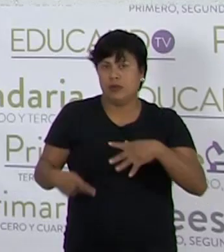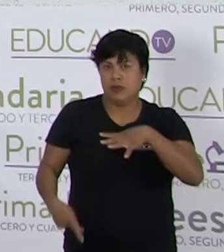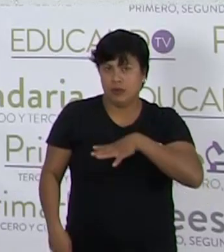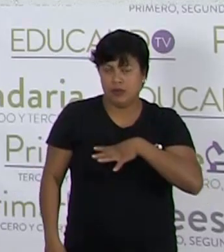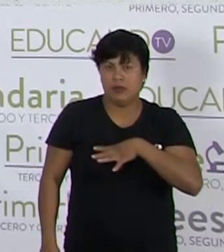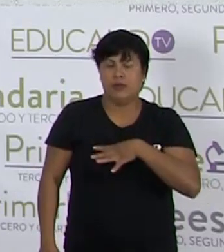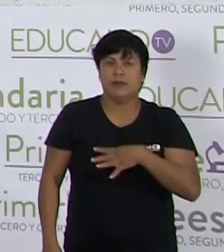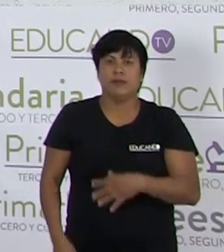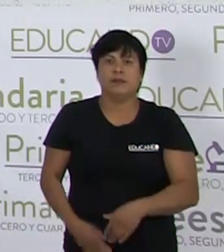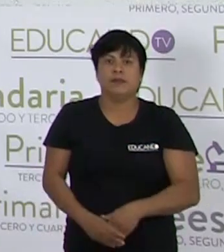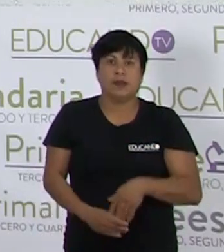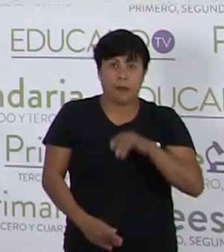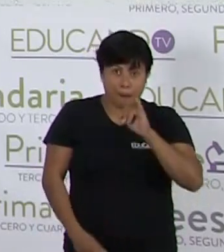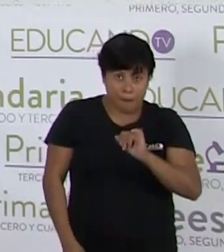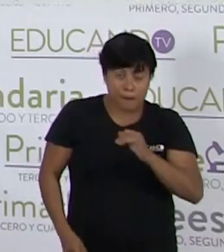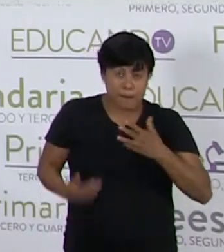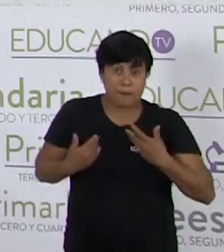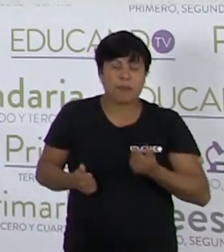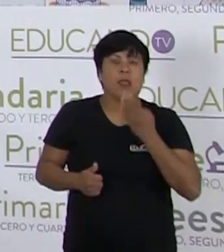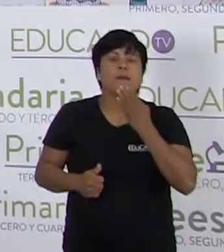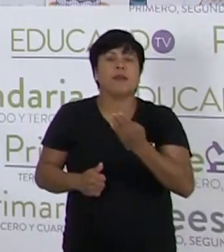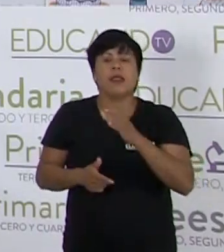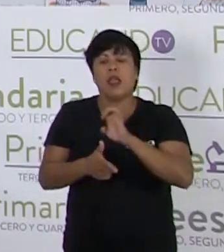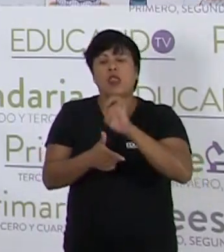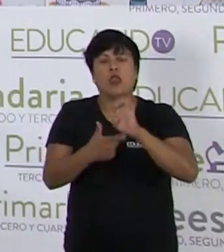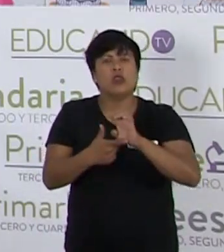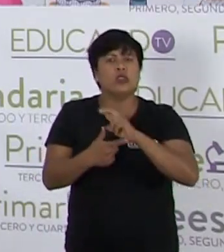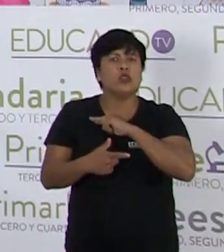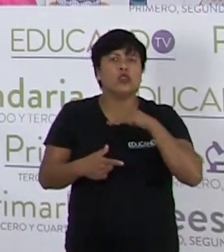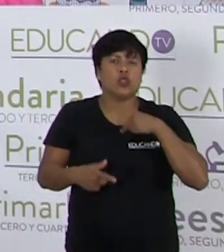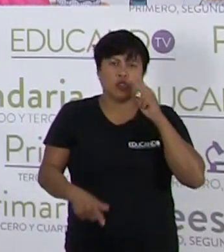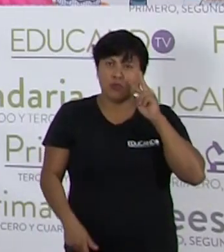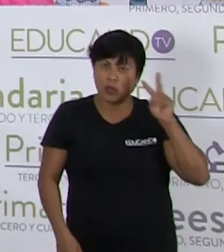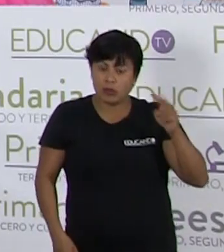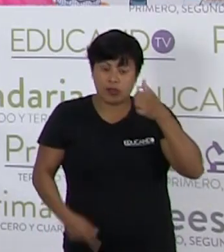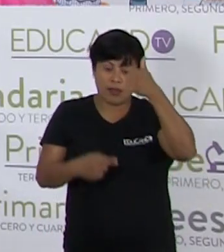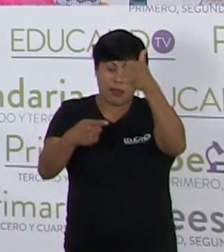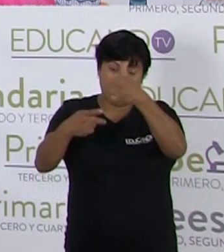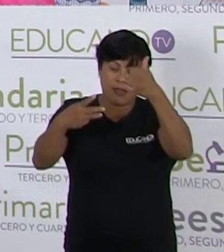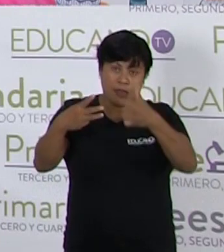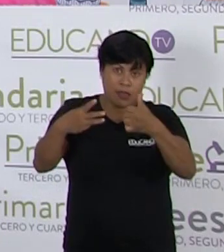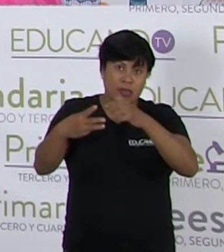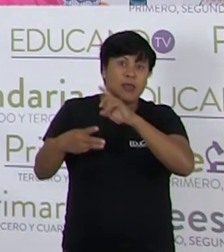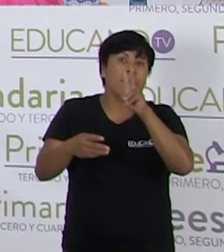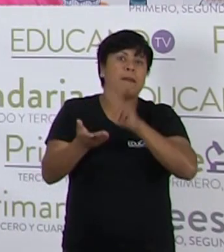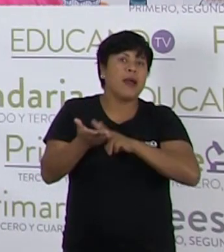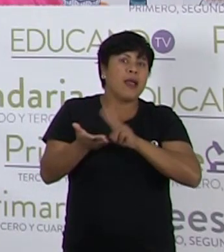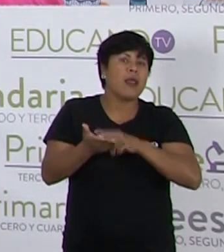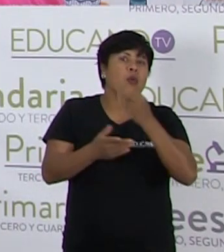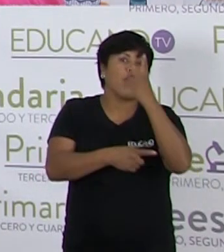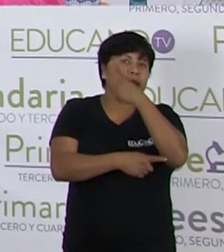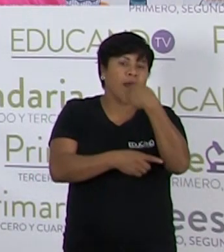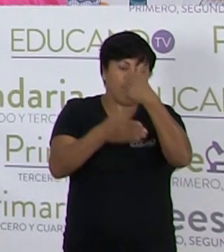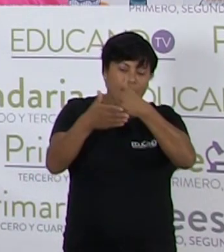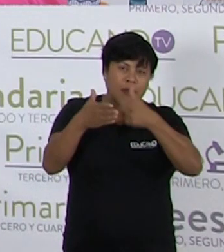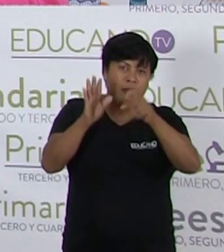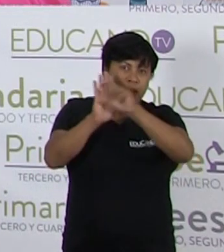niños. ¿Sí? Muy bien. Entonces quedamos que cada uno vale